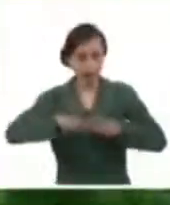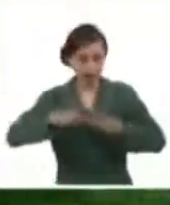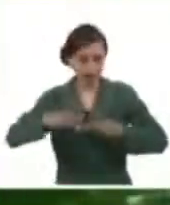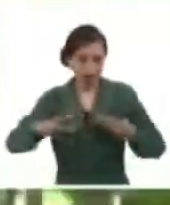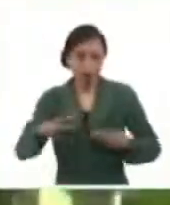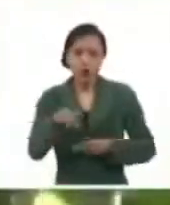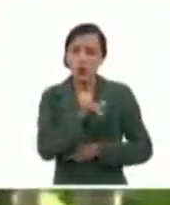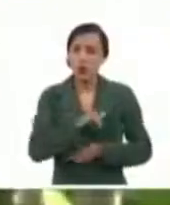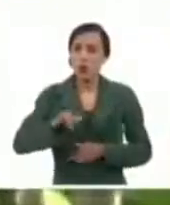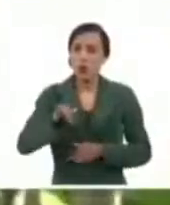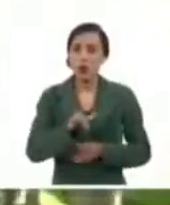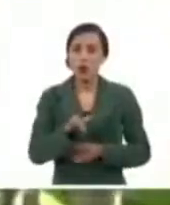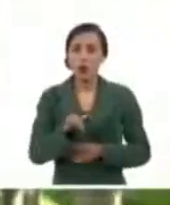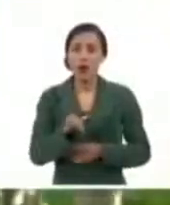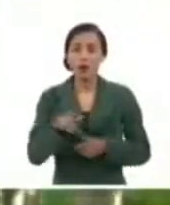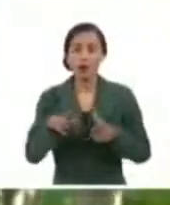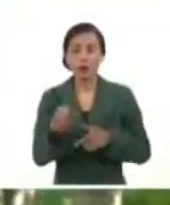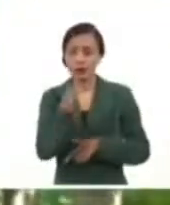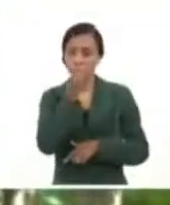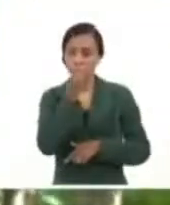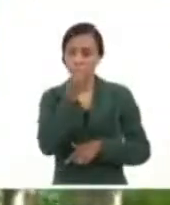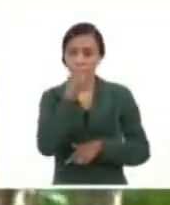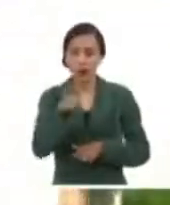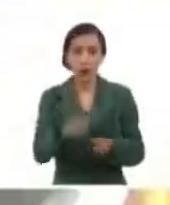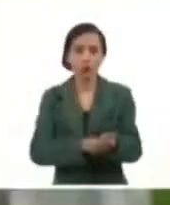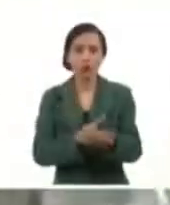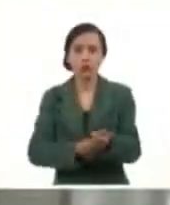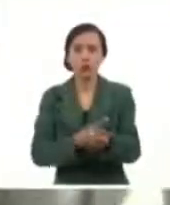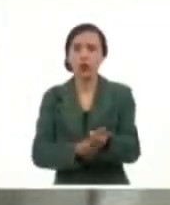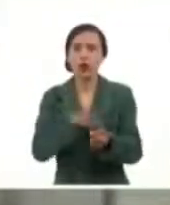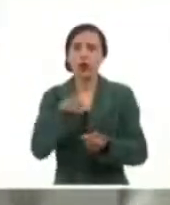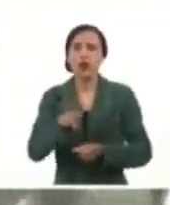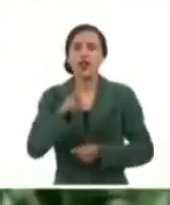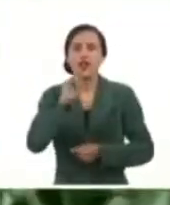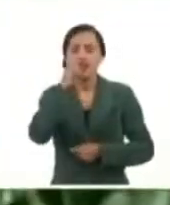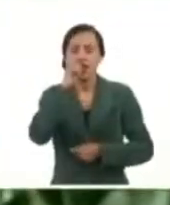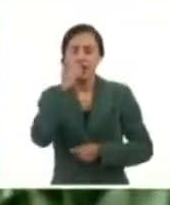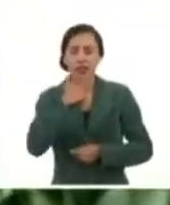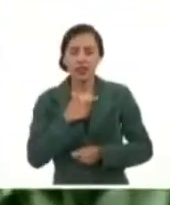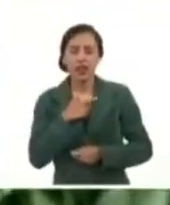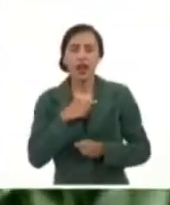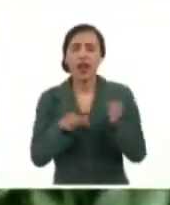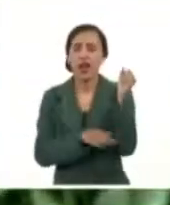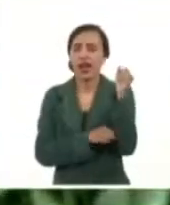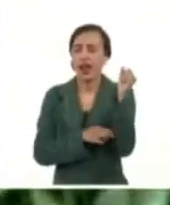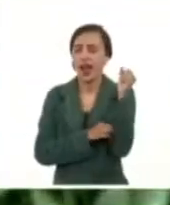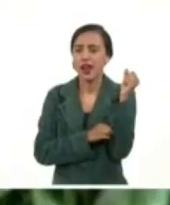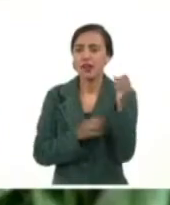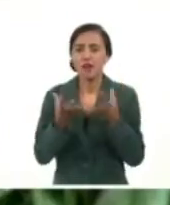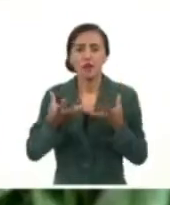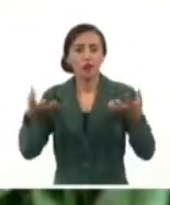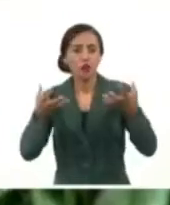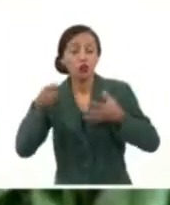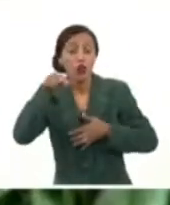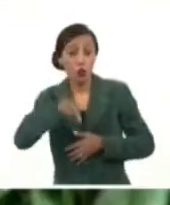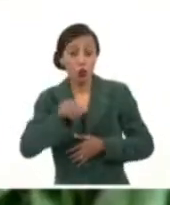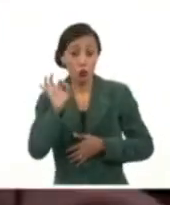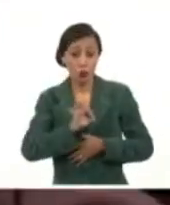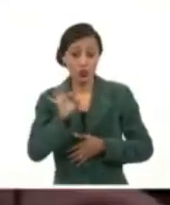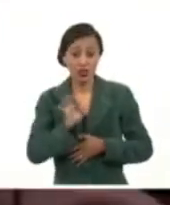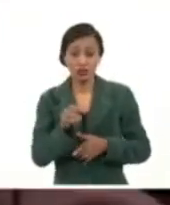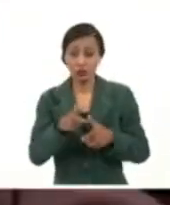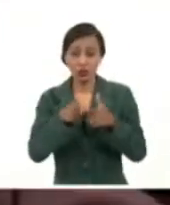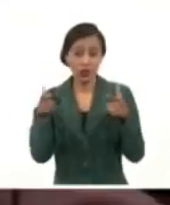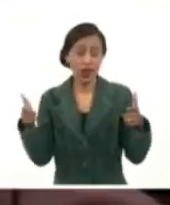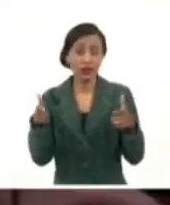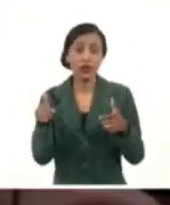el plato del montañés. Ellos estaban acostumbrados solo a consumir viandas, carnes y frutas. Hoy un 1% grande de las